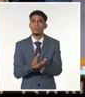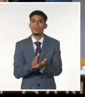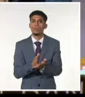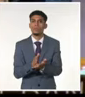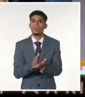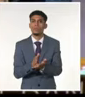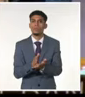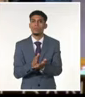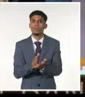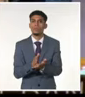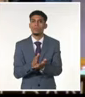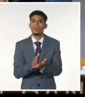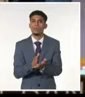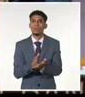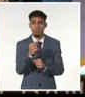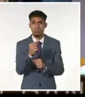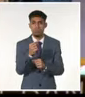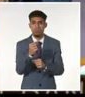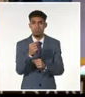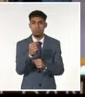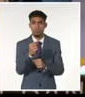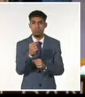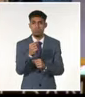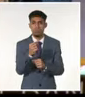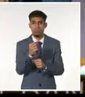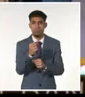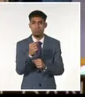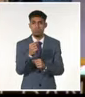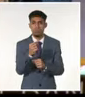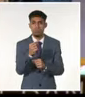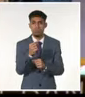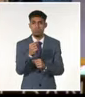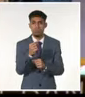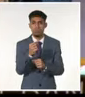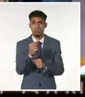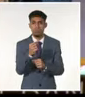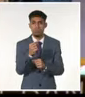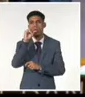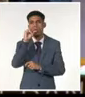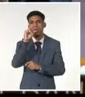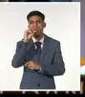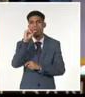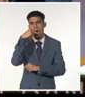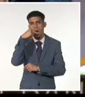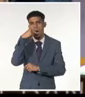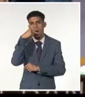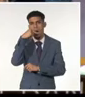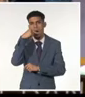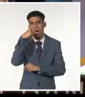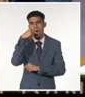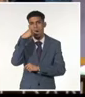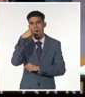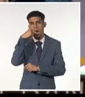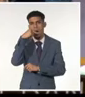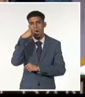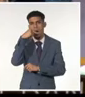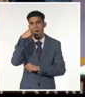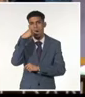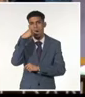asesinado a más de 2.500 libaneses. Estas cifras crecen